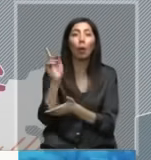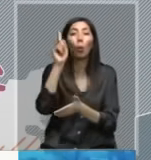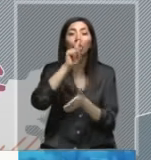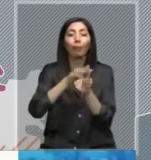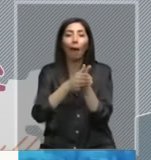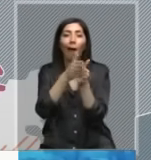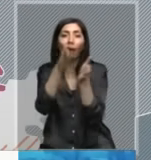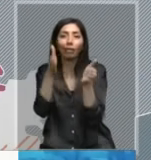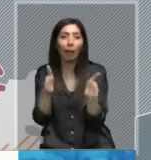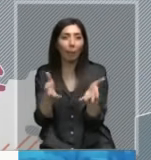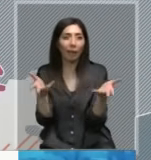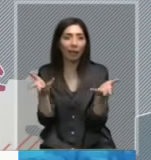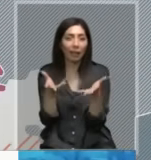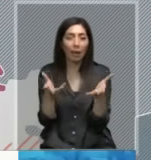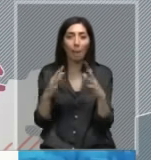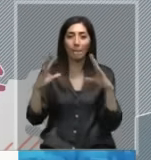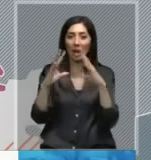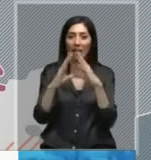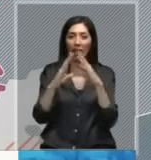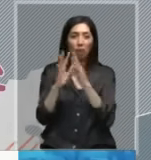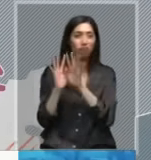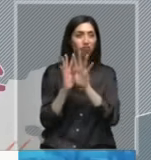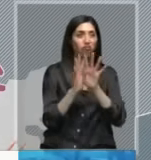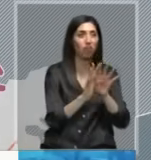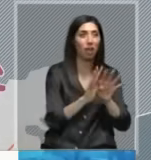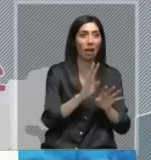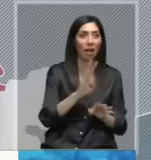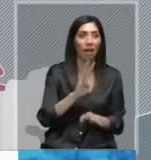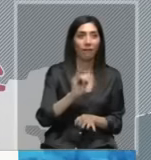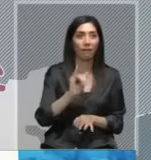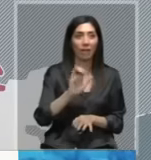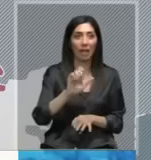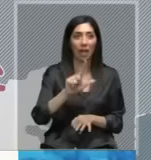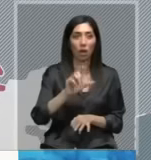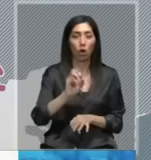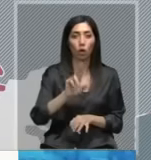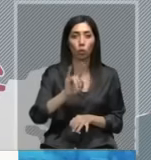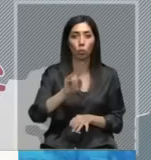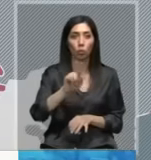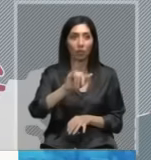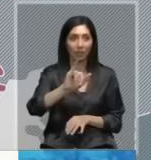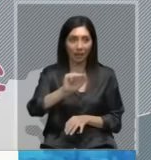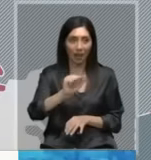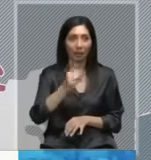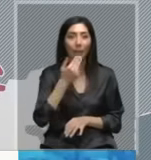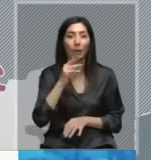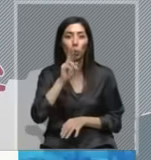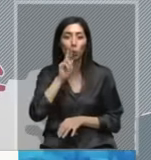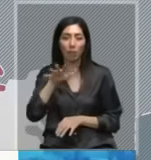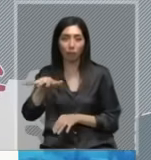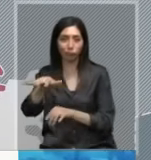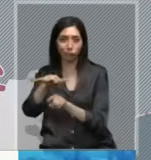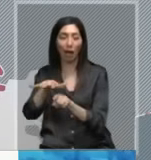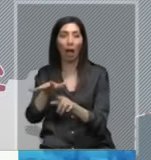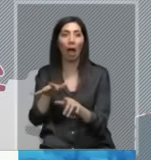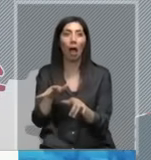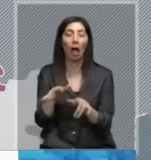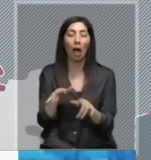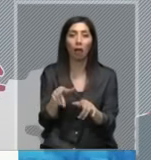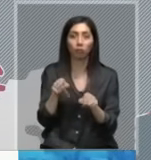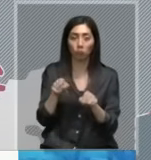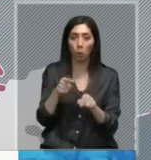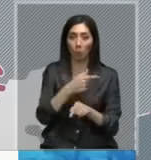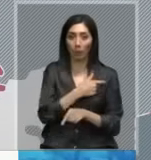con movilización de tropas en Bielorrusia y Rusia Occidental en septiembre. Así, Putin estaría cubierto en la mayoría